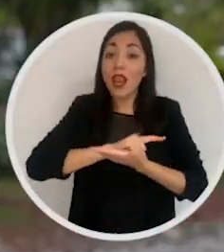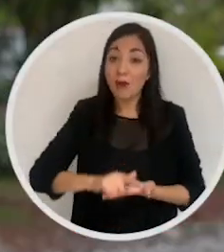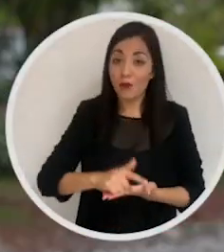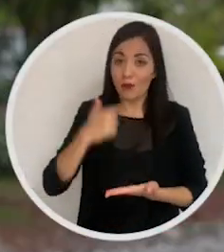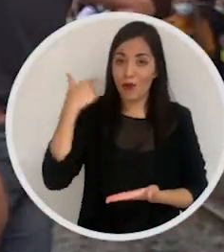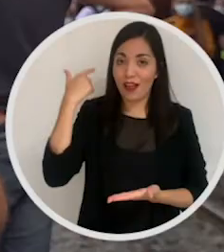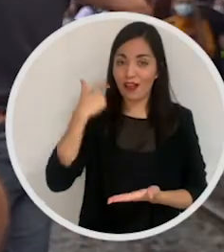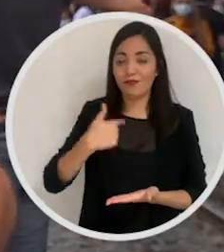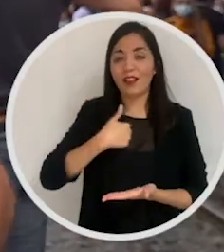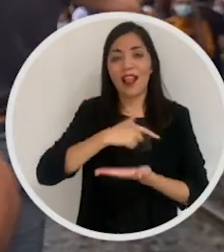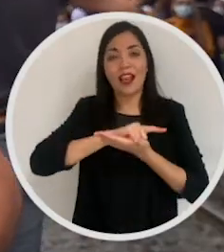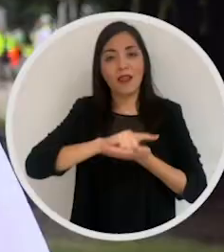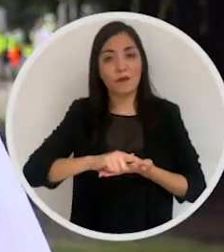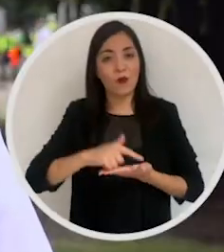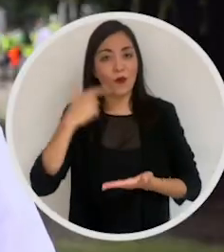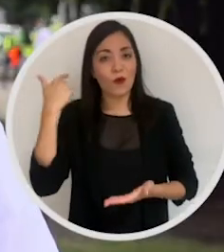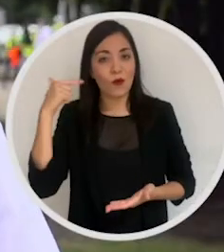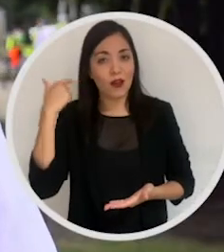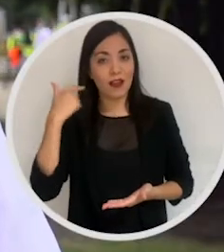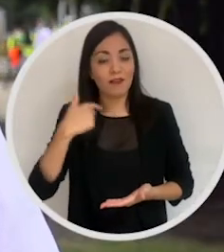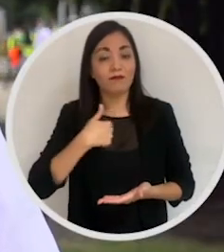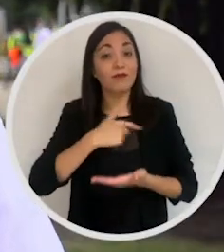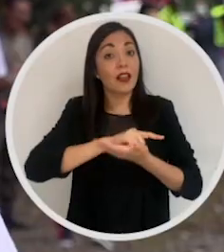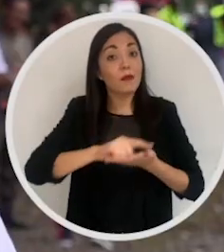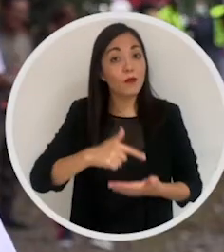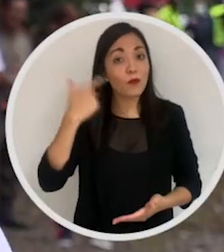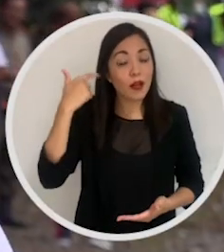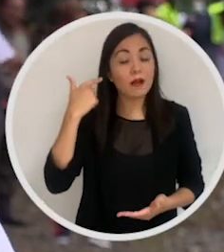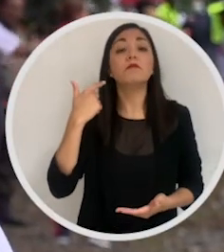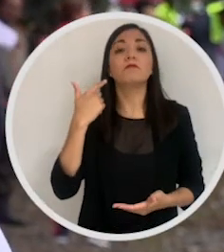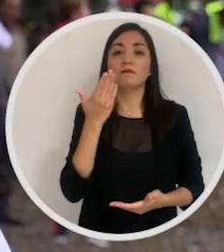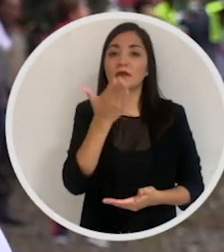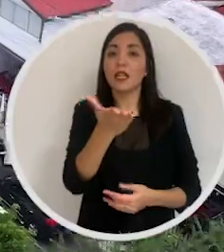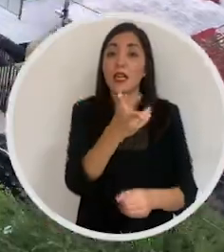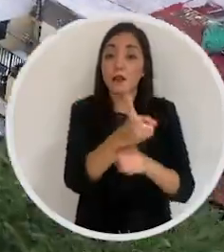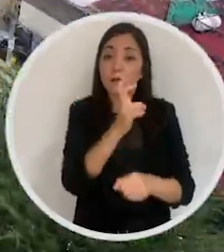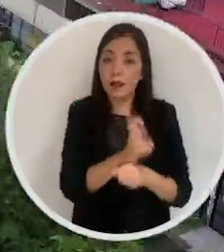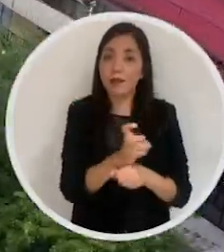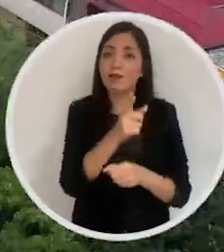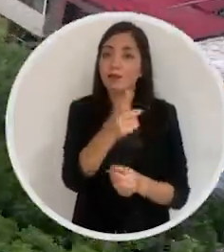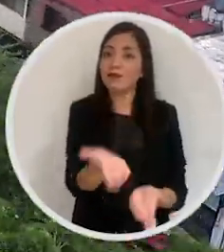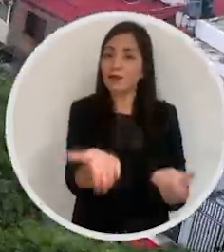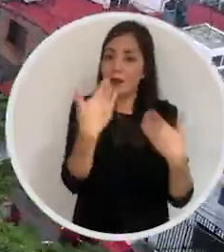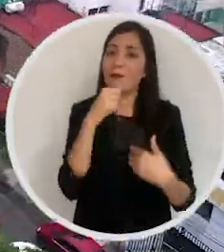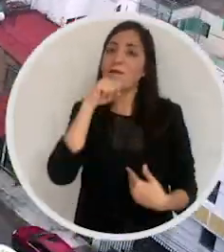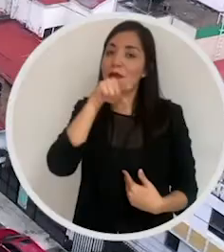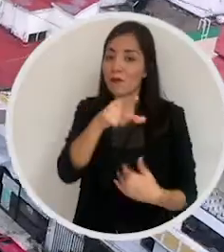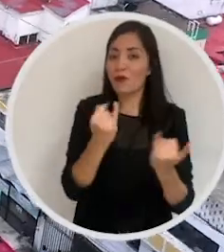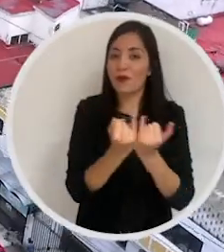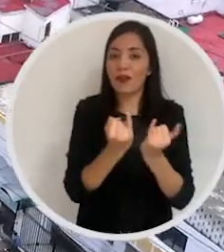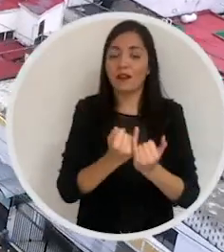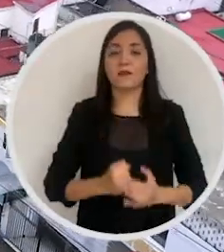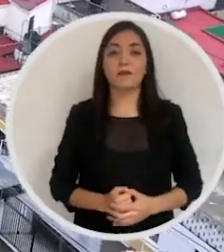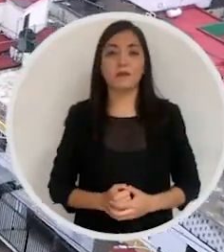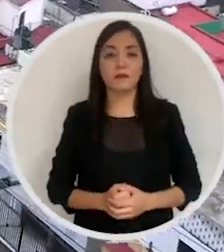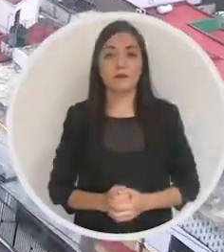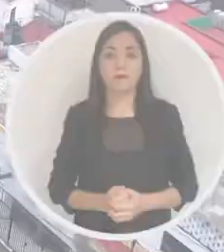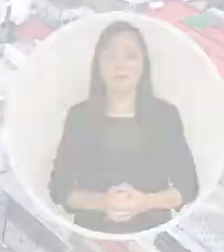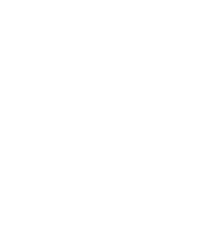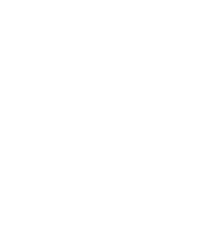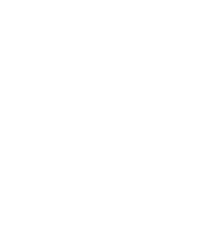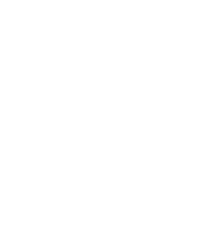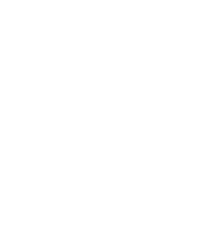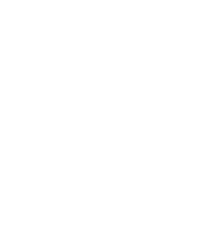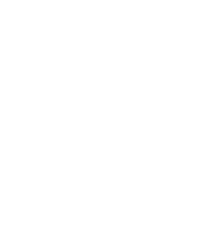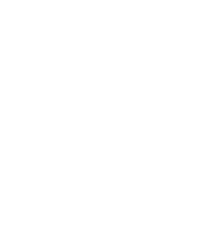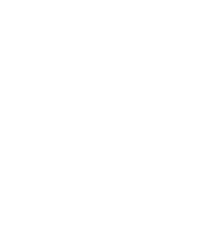limpio guadalajara yo limpio la oración limpio ahora yo limpio guadalajara te invito a que tú también participe si lo haga